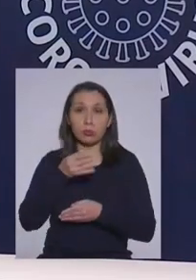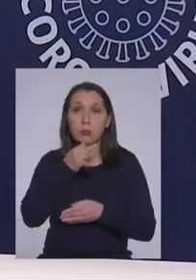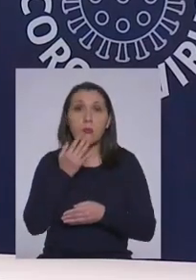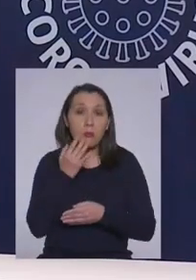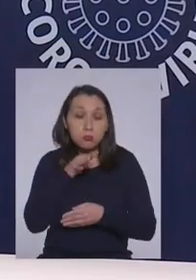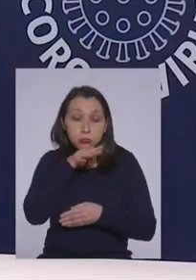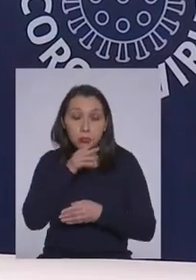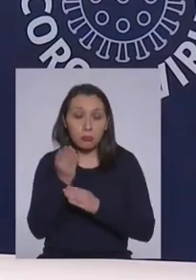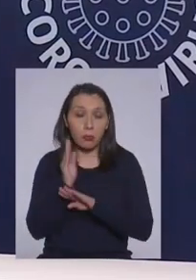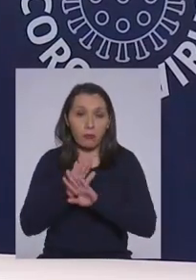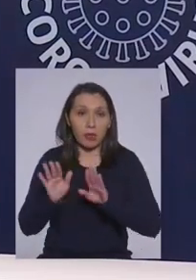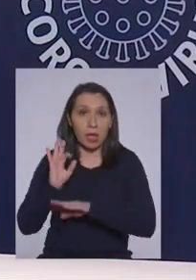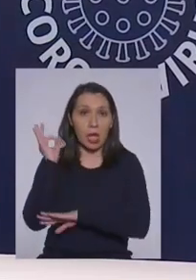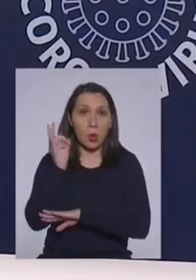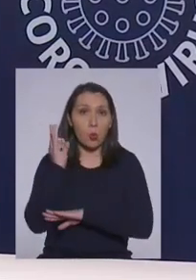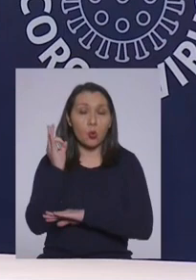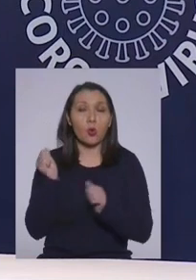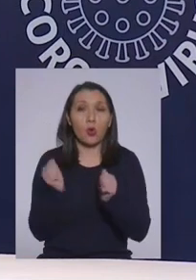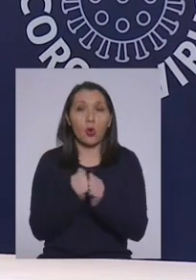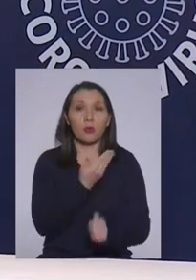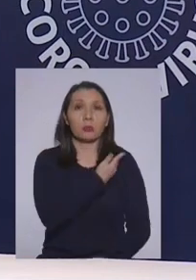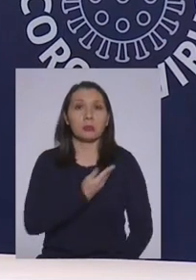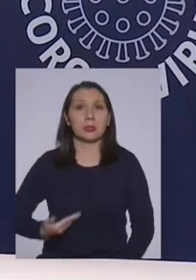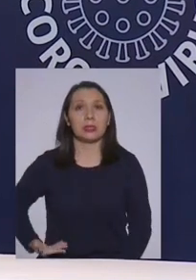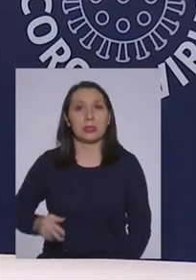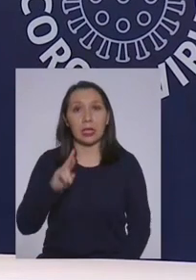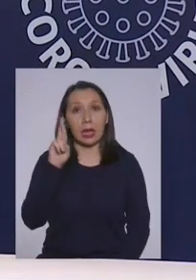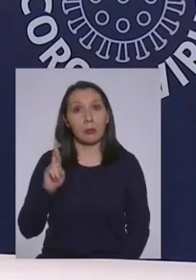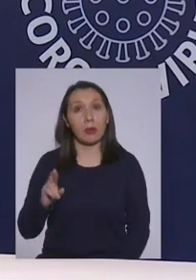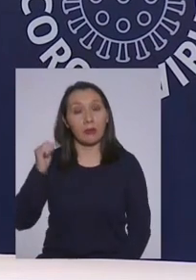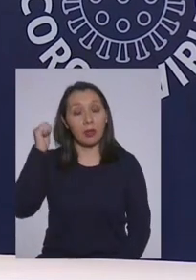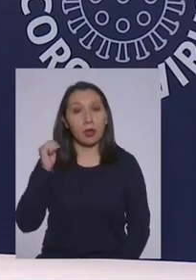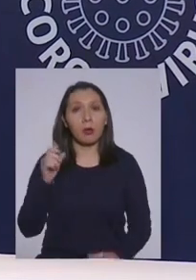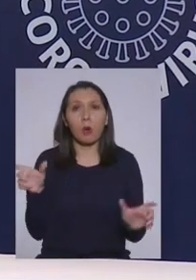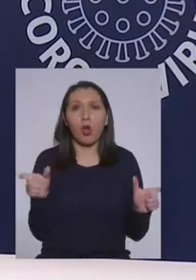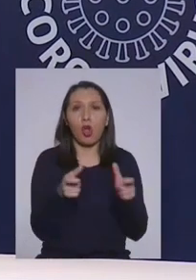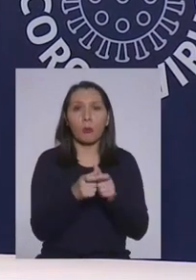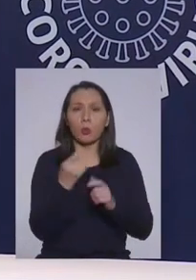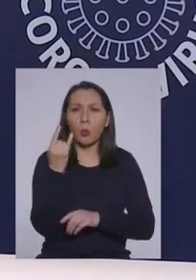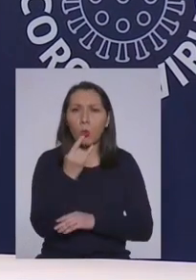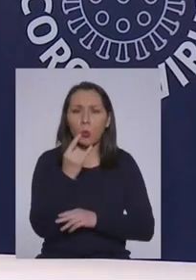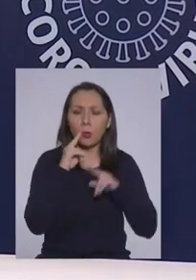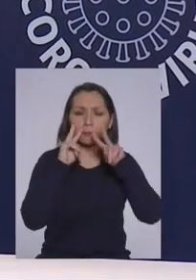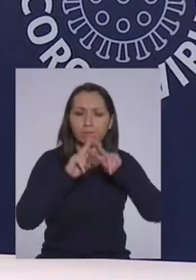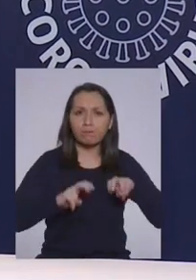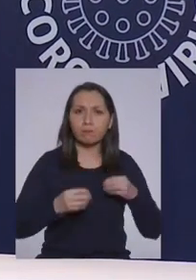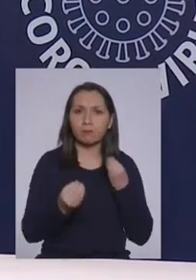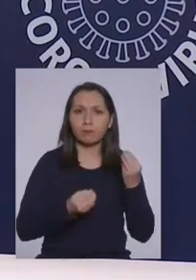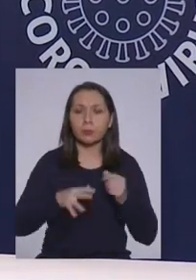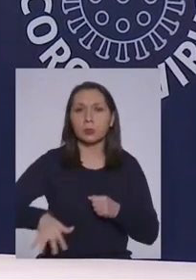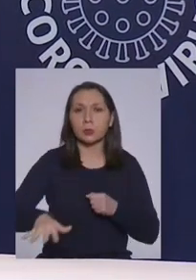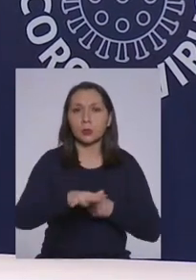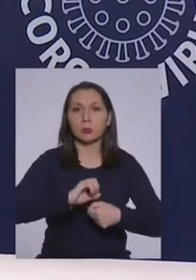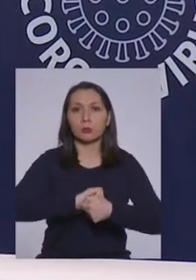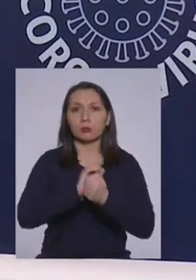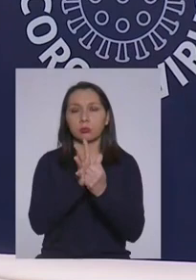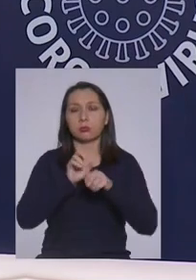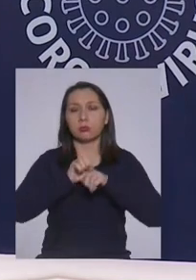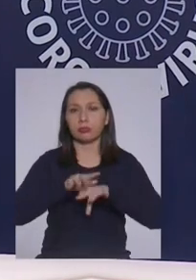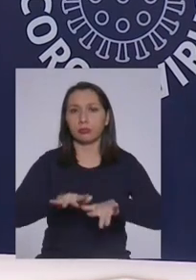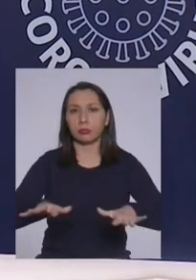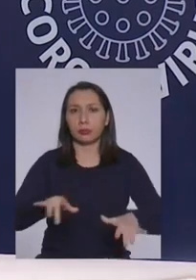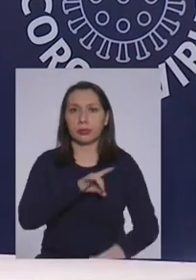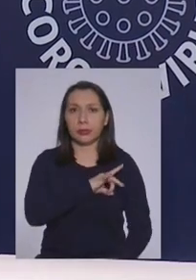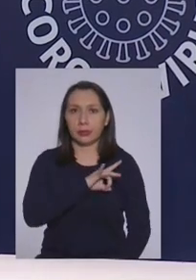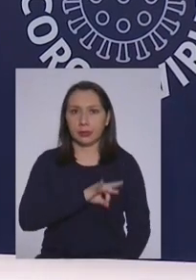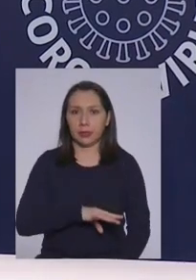La subsecretaria Daza empieza ya con la locución. Escuchemos. Del Comité de Emergencia para analizar la situación de la pandemia COVID-19 en